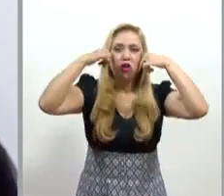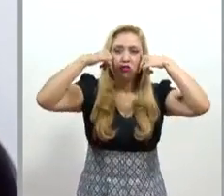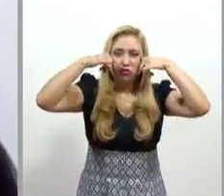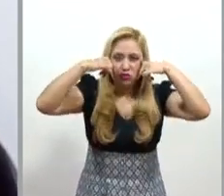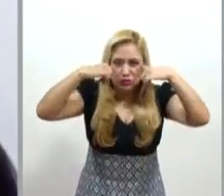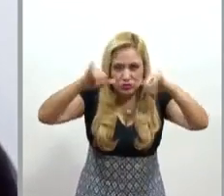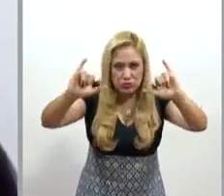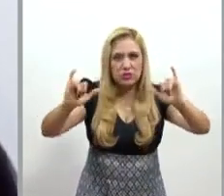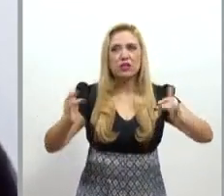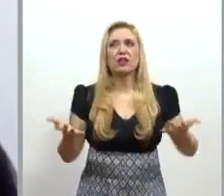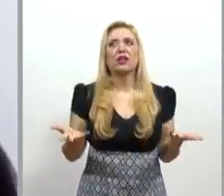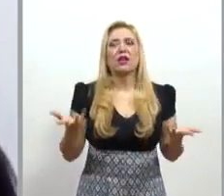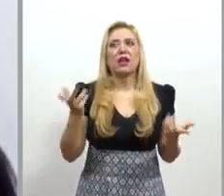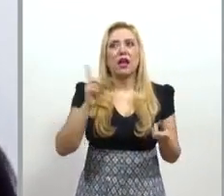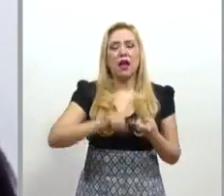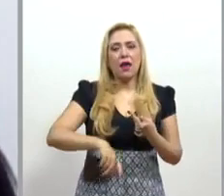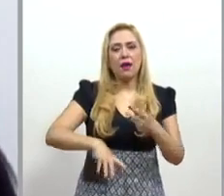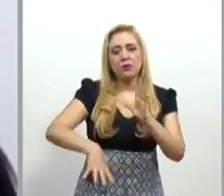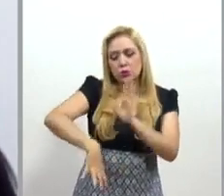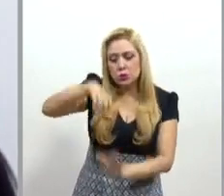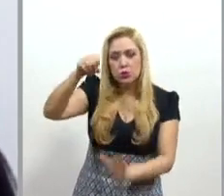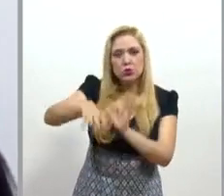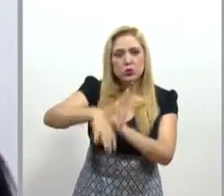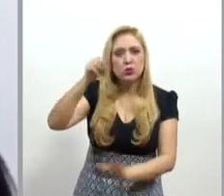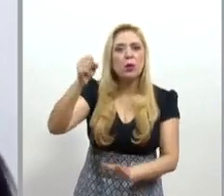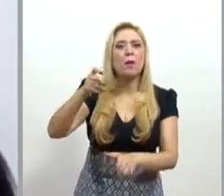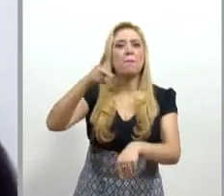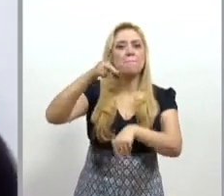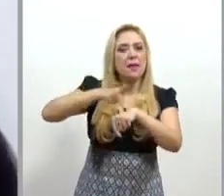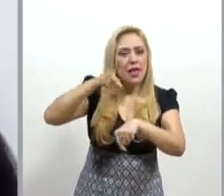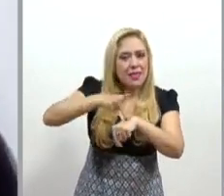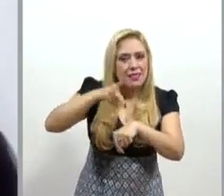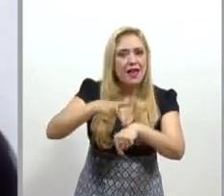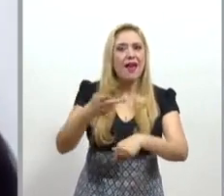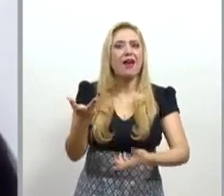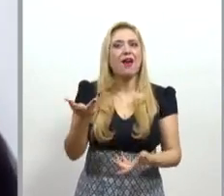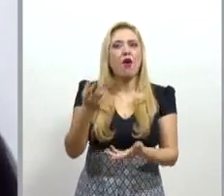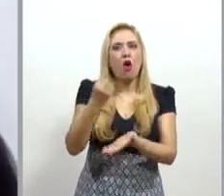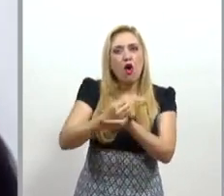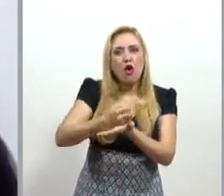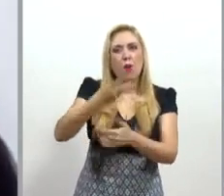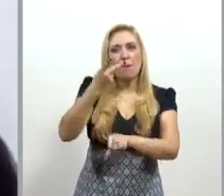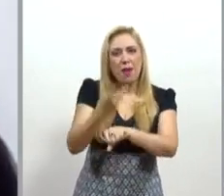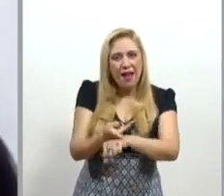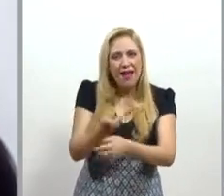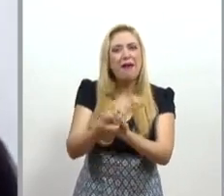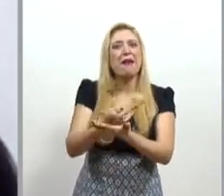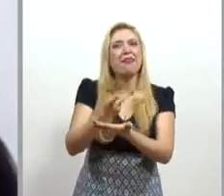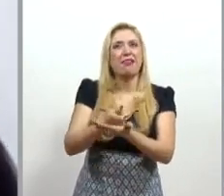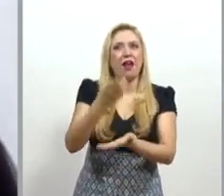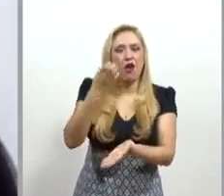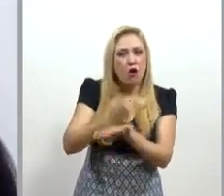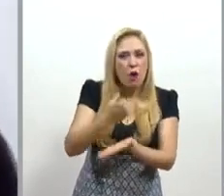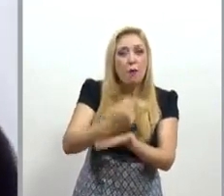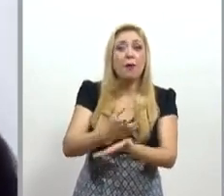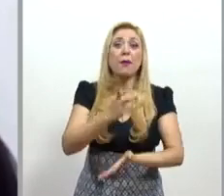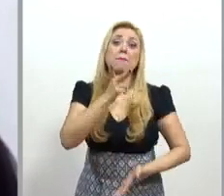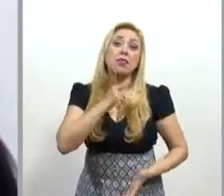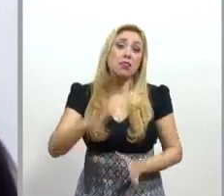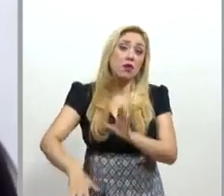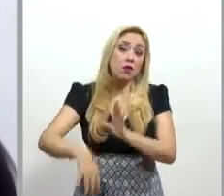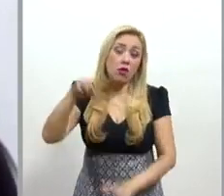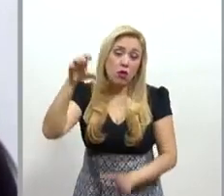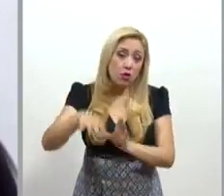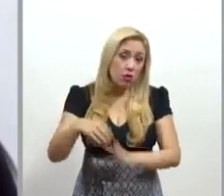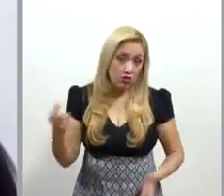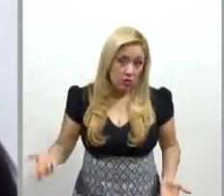la explotación de minerales o de petróleo. Estos proceden, por ejemplo, del uso de la gasolina